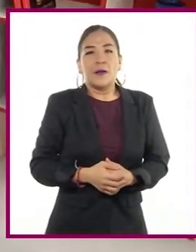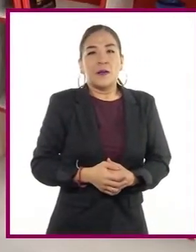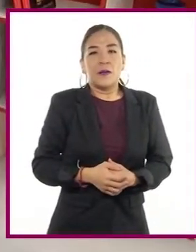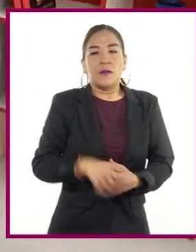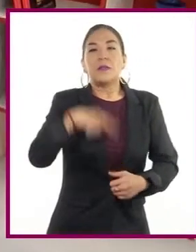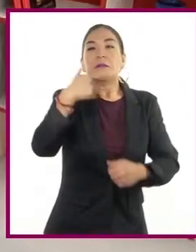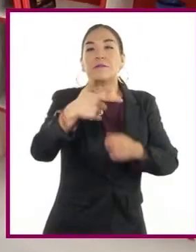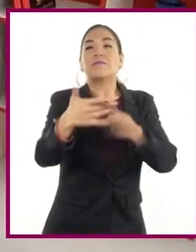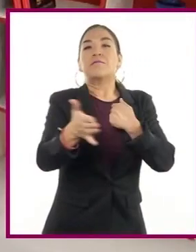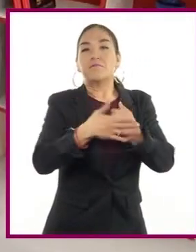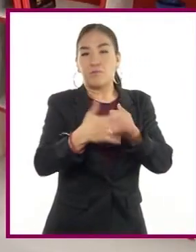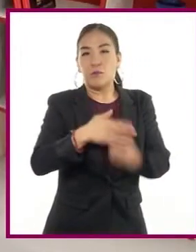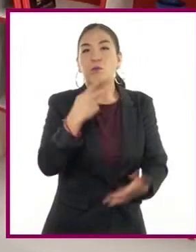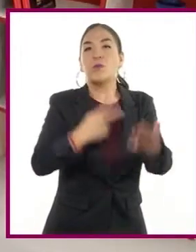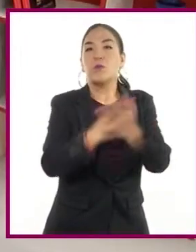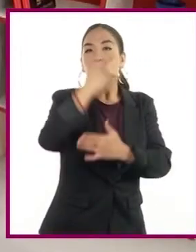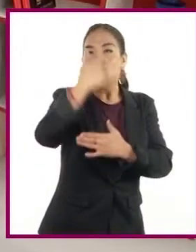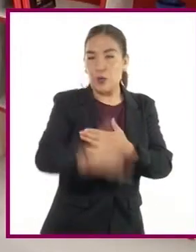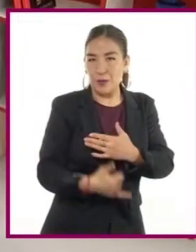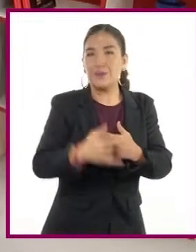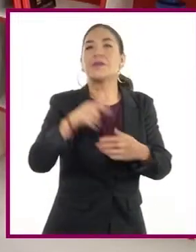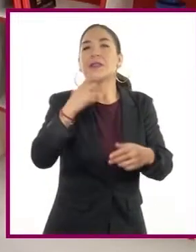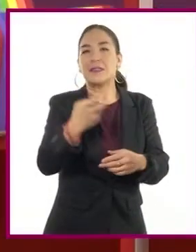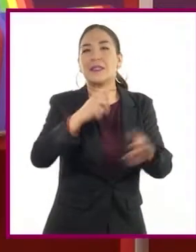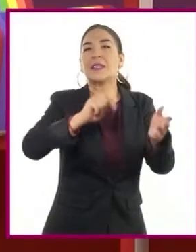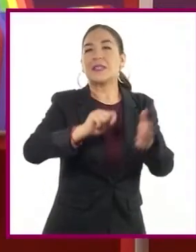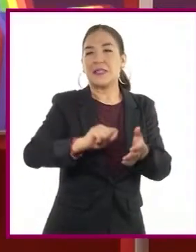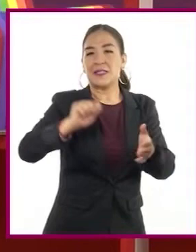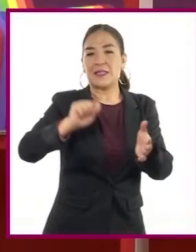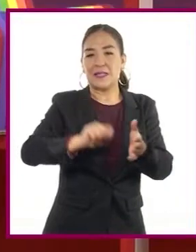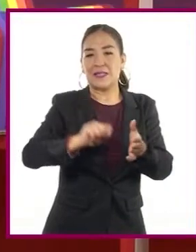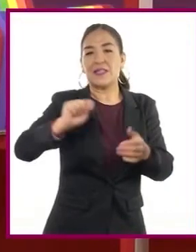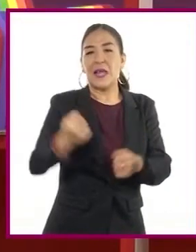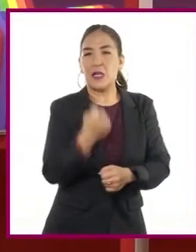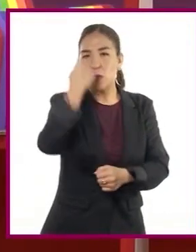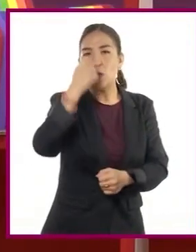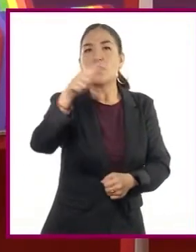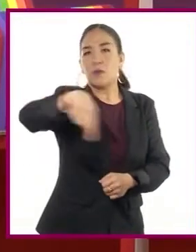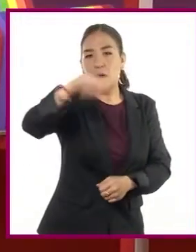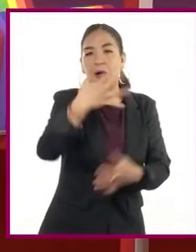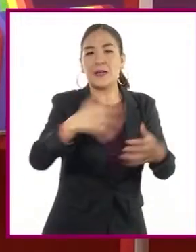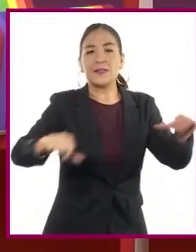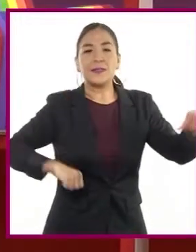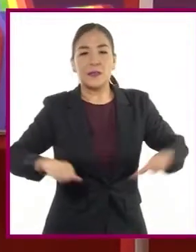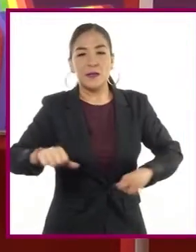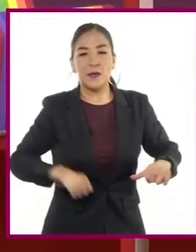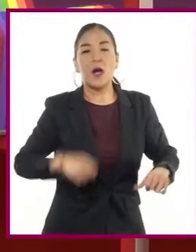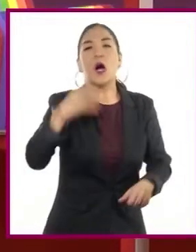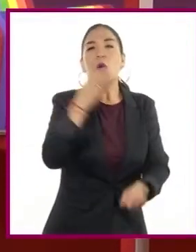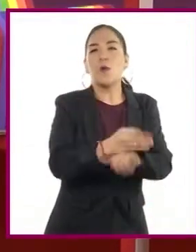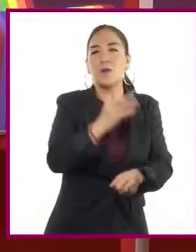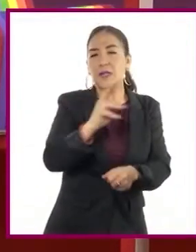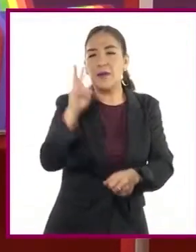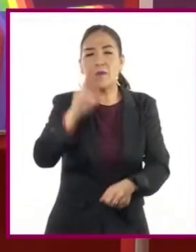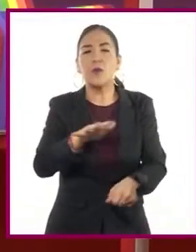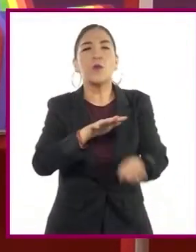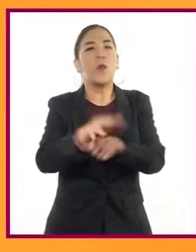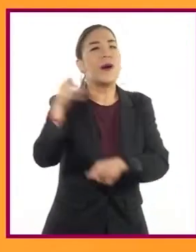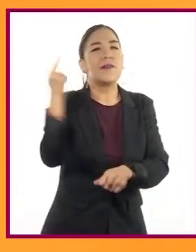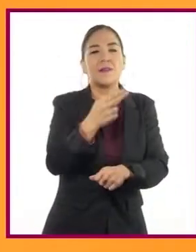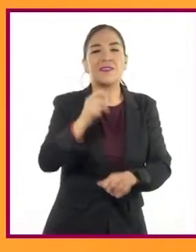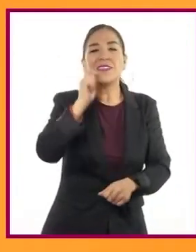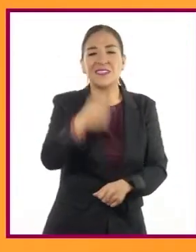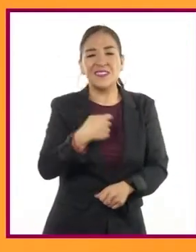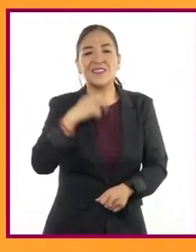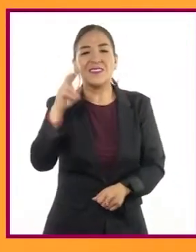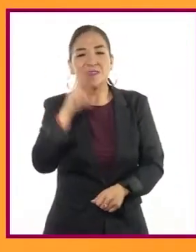proyecto tecnológico que desarrollaremos. Para identificar la necesidad, algo que siempre me ha